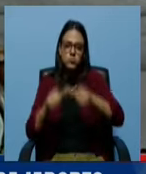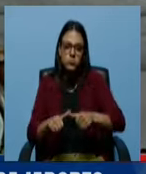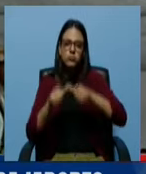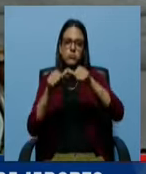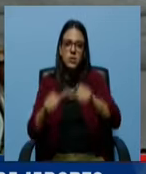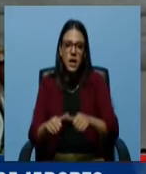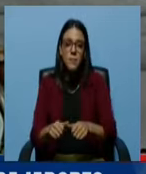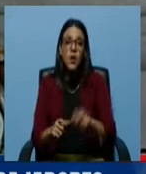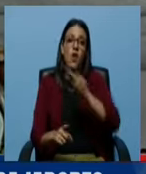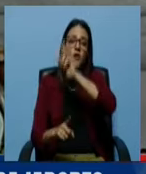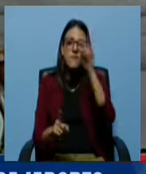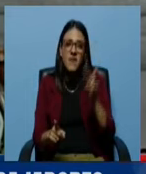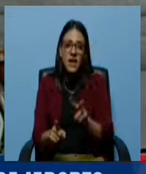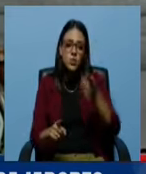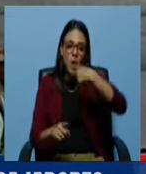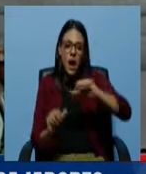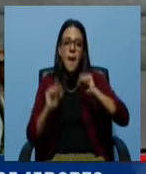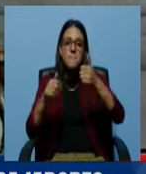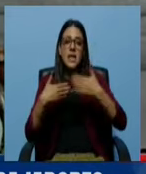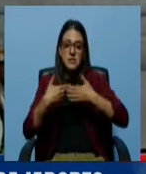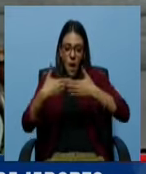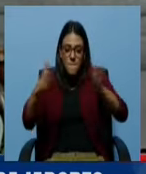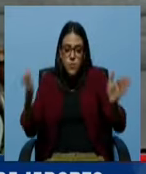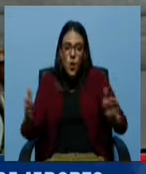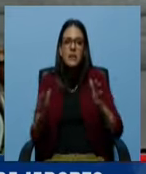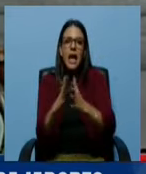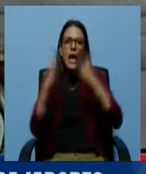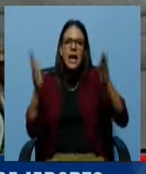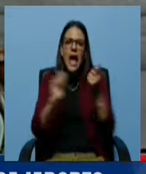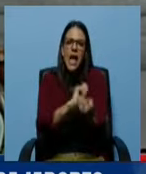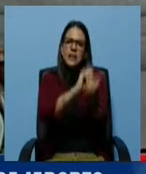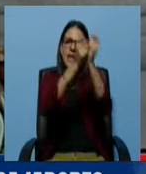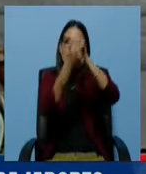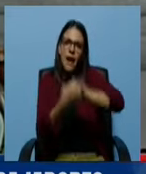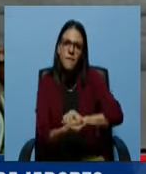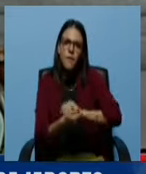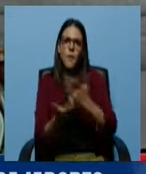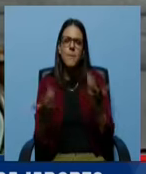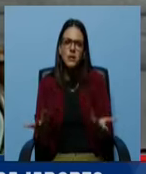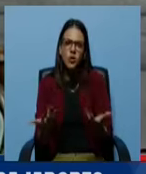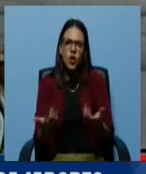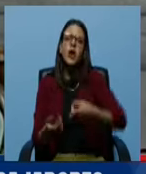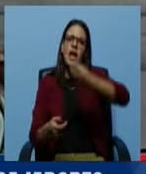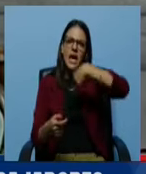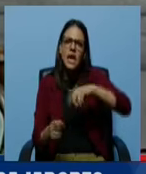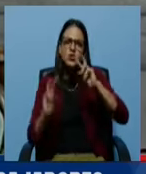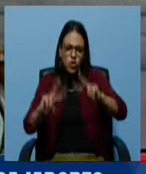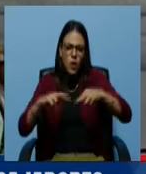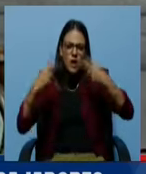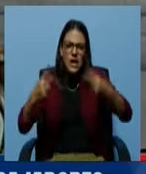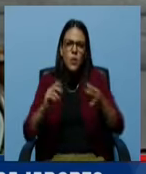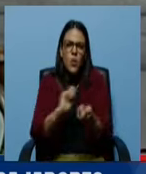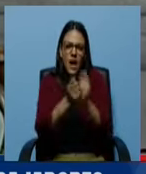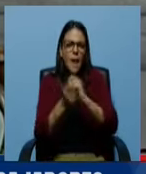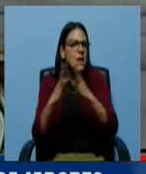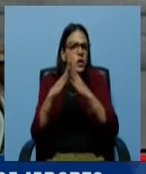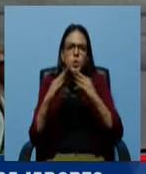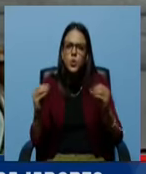Venezuela está en las puertas de grandes transformaciones que van a renovar y a cambiar